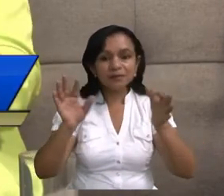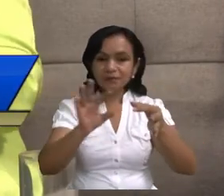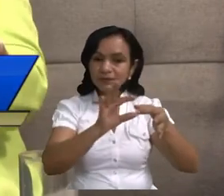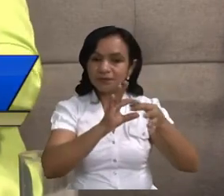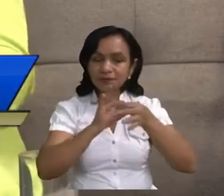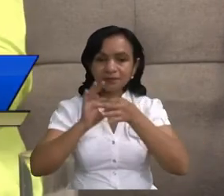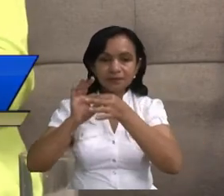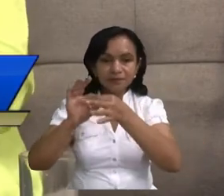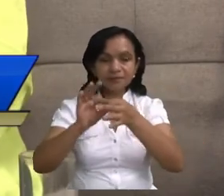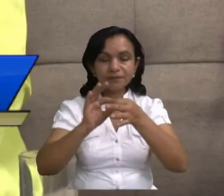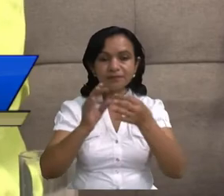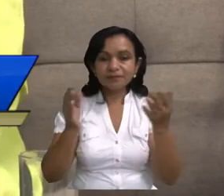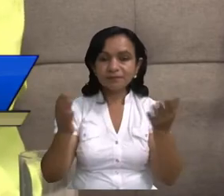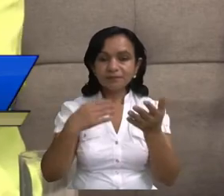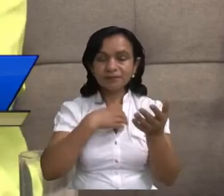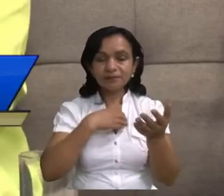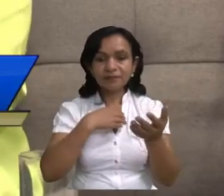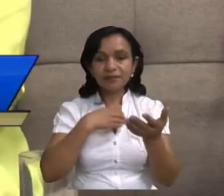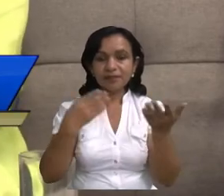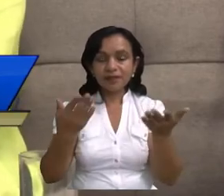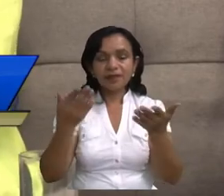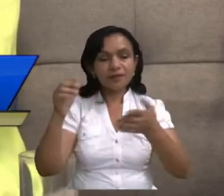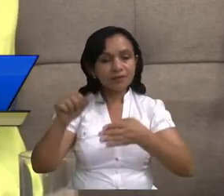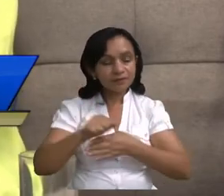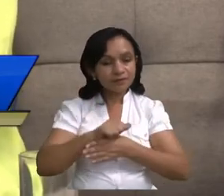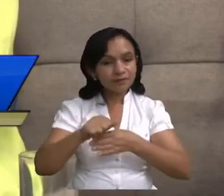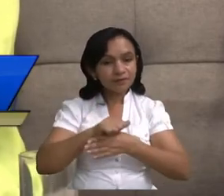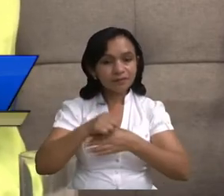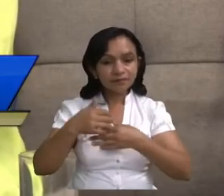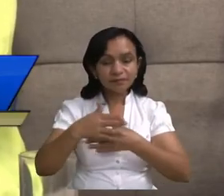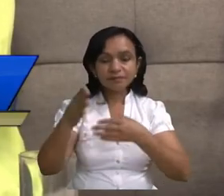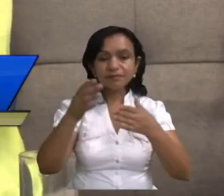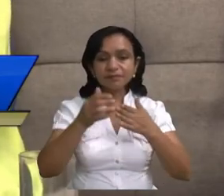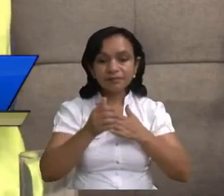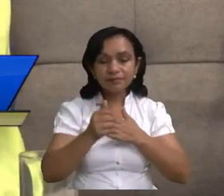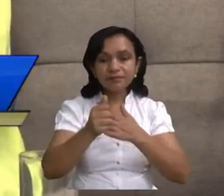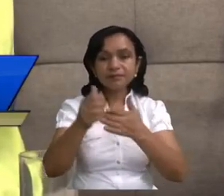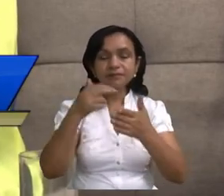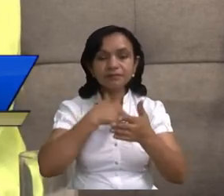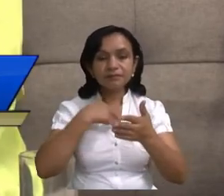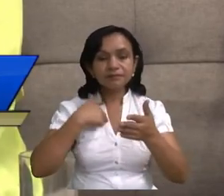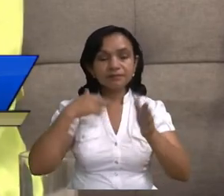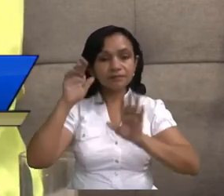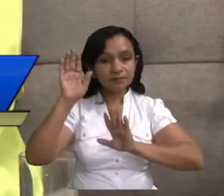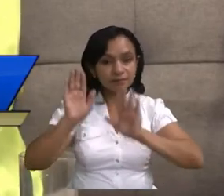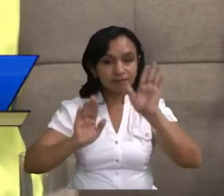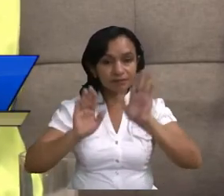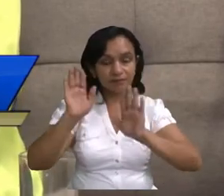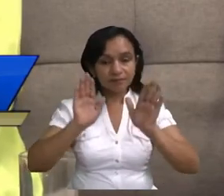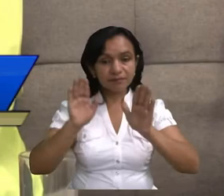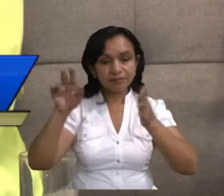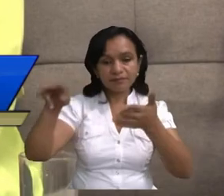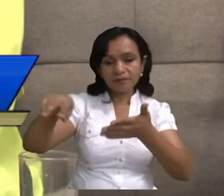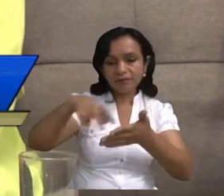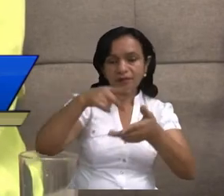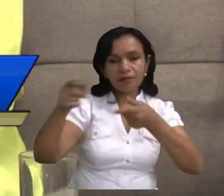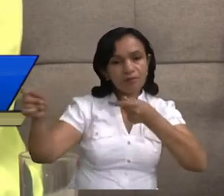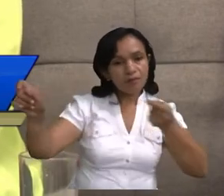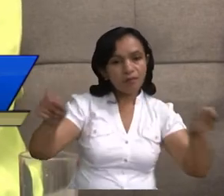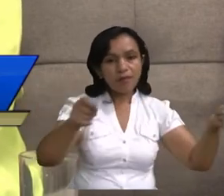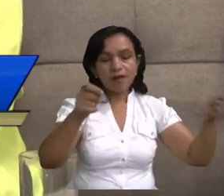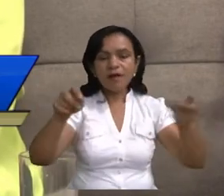hacen todo su preparación, su guión de lo que van a participar, pero tenemos danza folclórica,